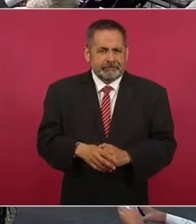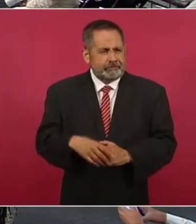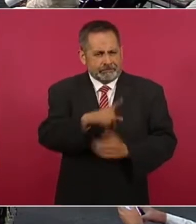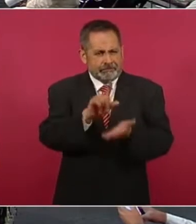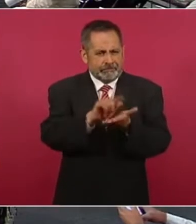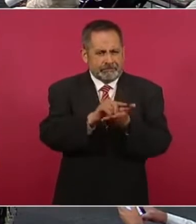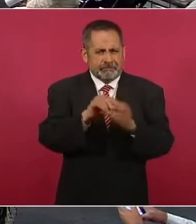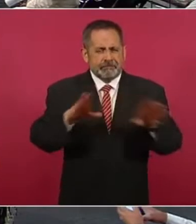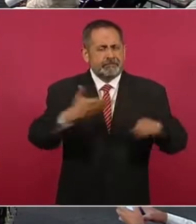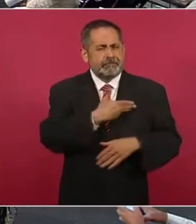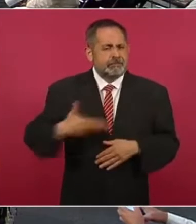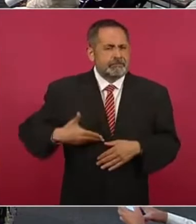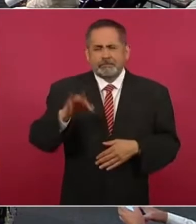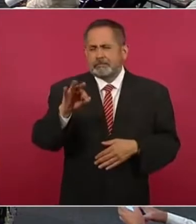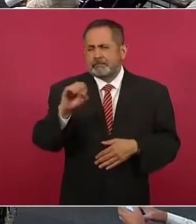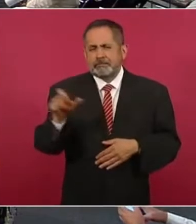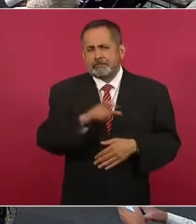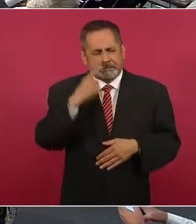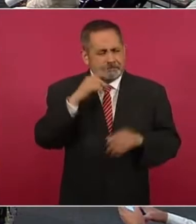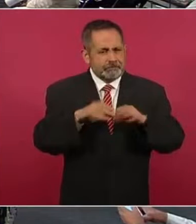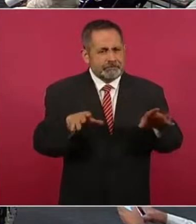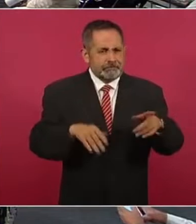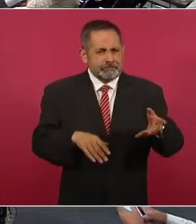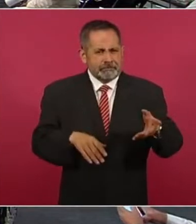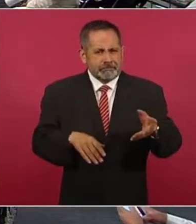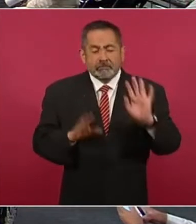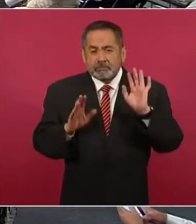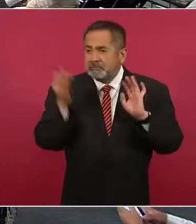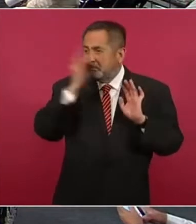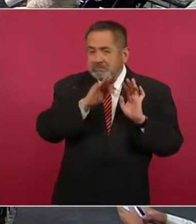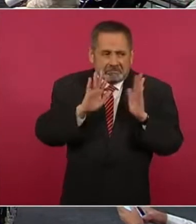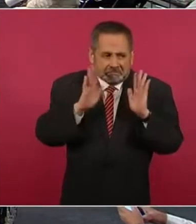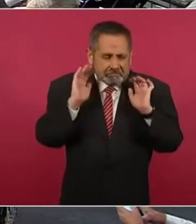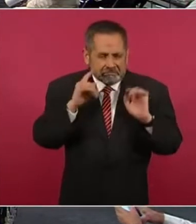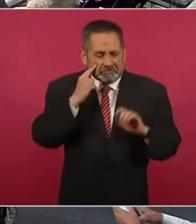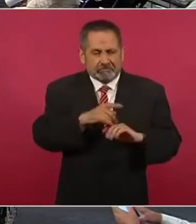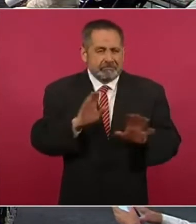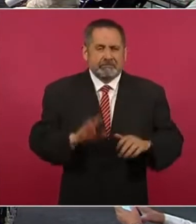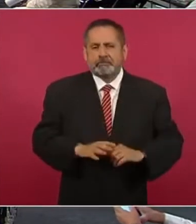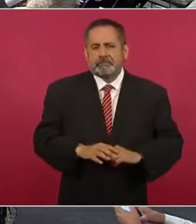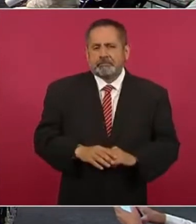Twitter del presidente Fox, a ver si, o a lo mejor fue falso, pero